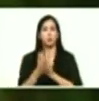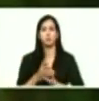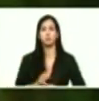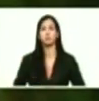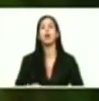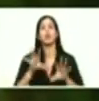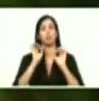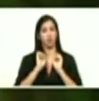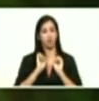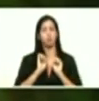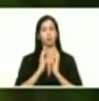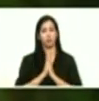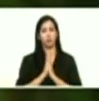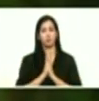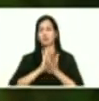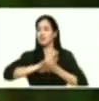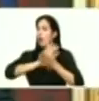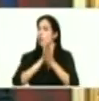entiéndame se acabó